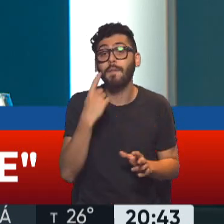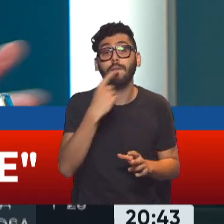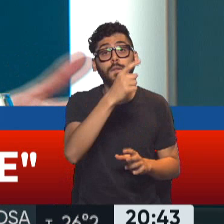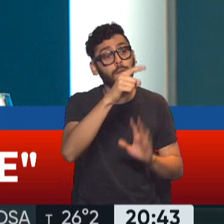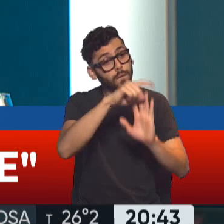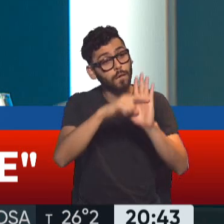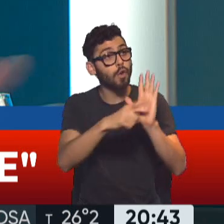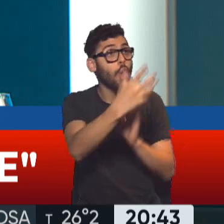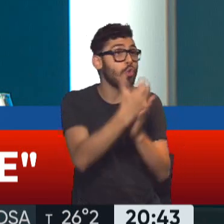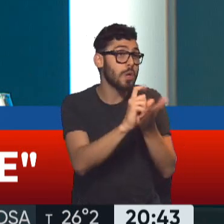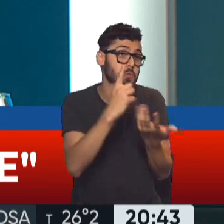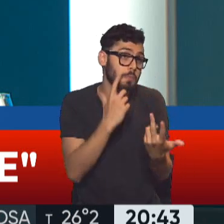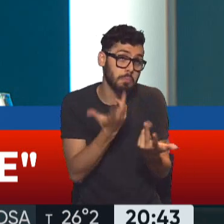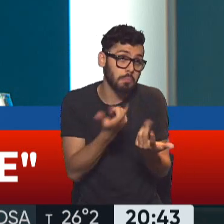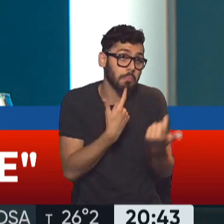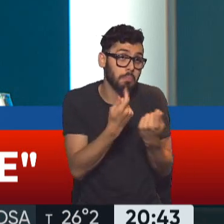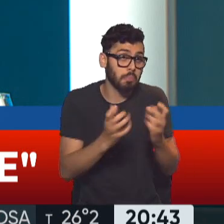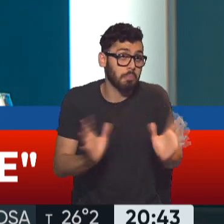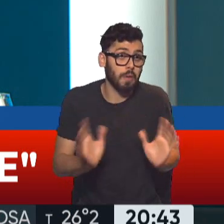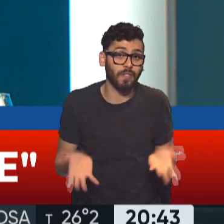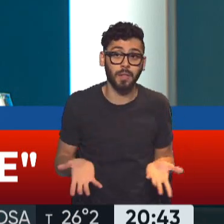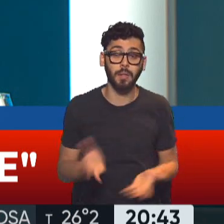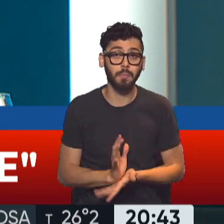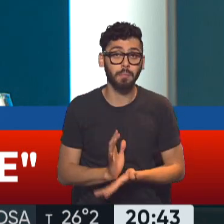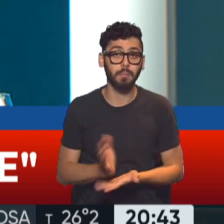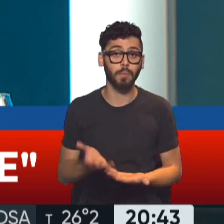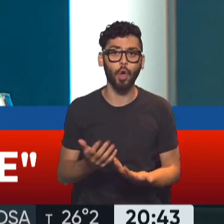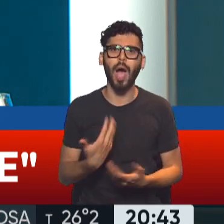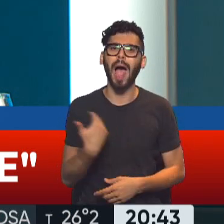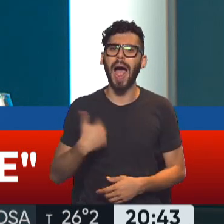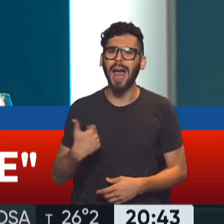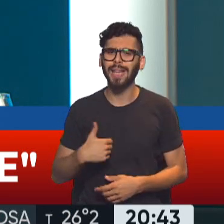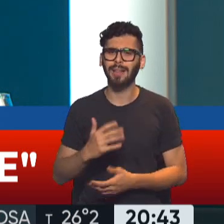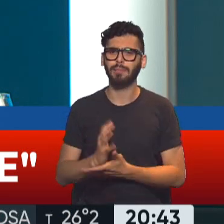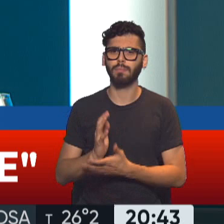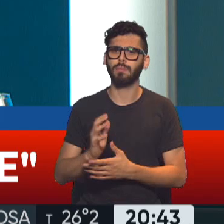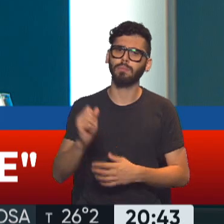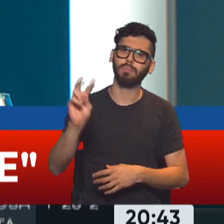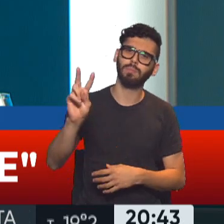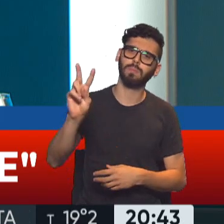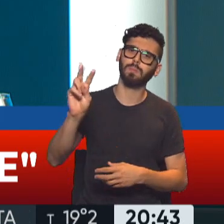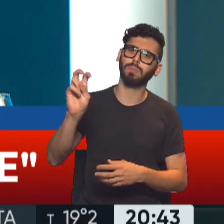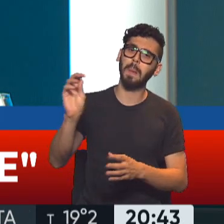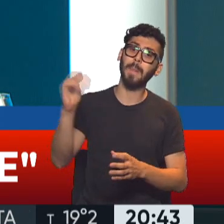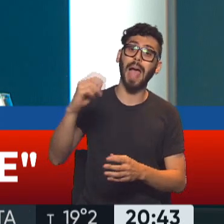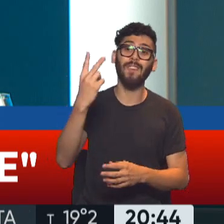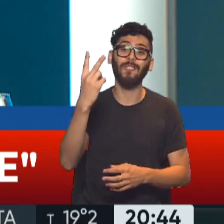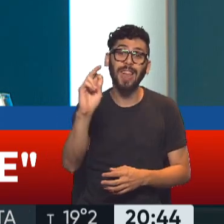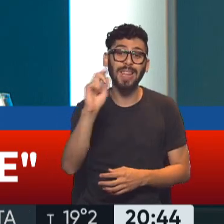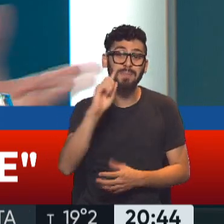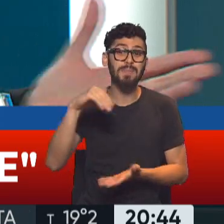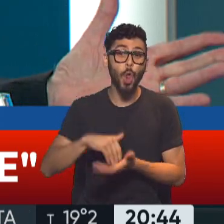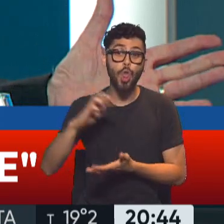esta condición no tenemos nada de conversar, porque ¿cómo vamos a hacer? ¿De qué manera Argentina va a tener un excedente de 20.000 millones de dólares por año? El año